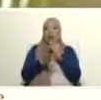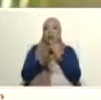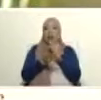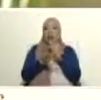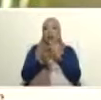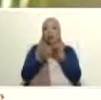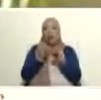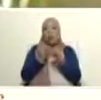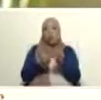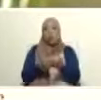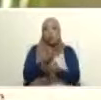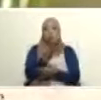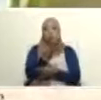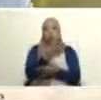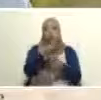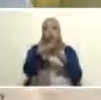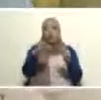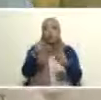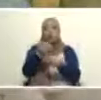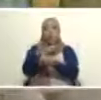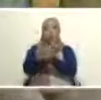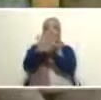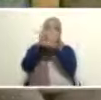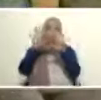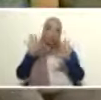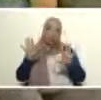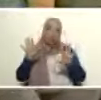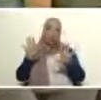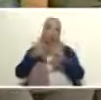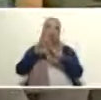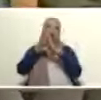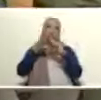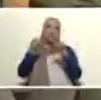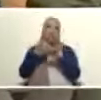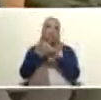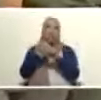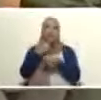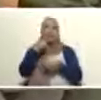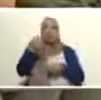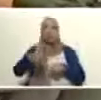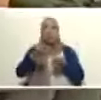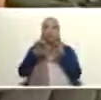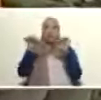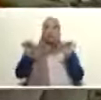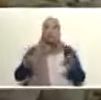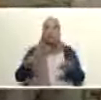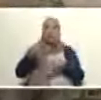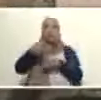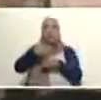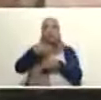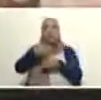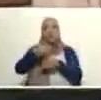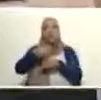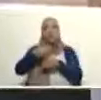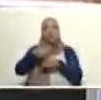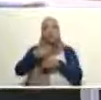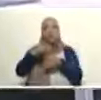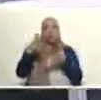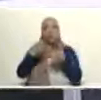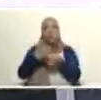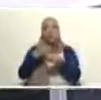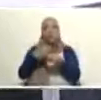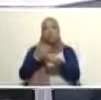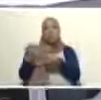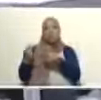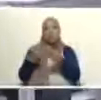máquina, todo transparente, todo, un verdadero sistema electoral, unas verdaderas elecciones. No